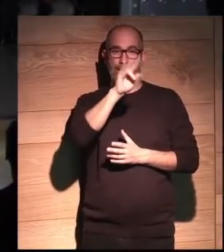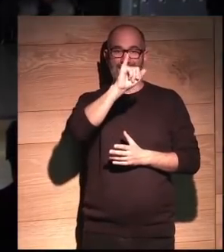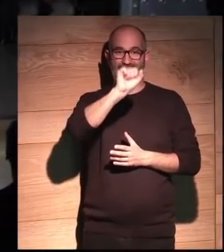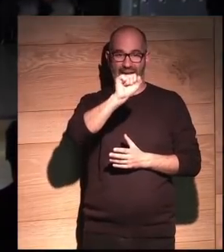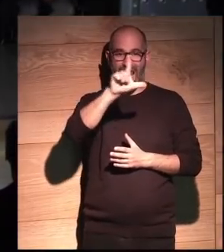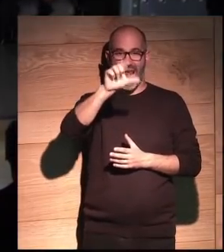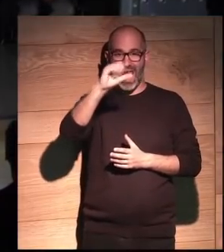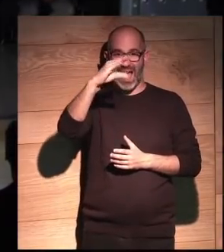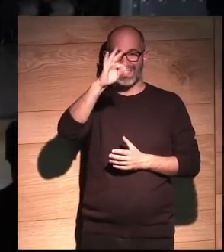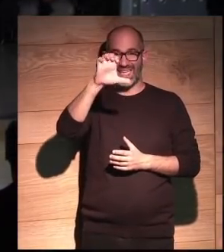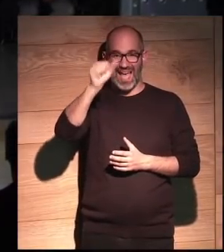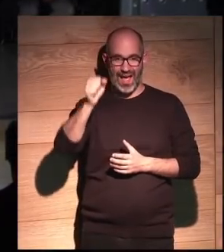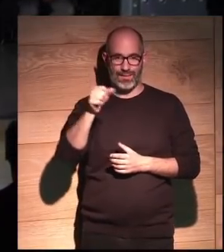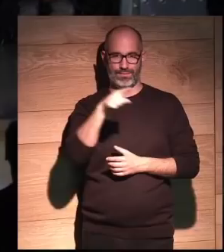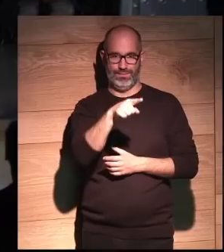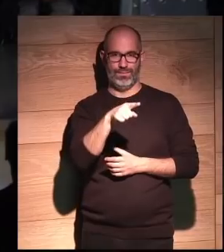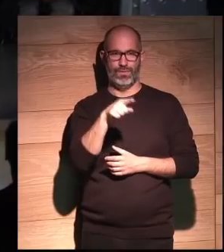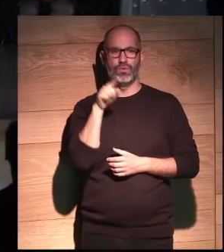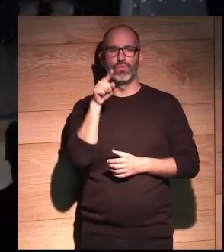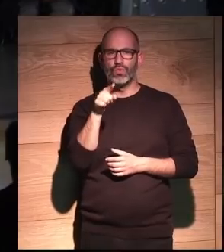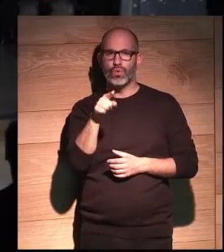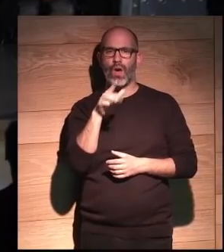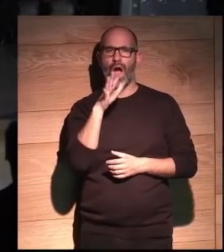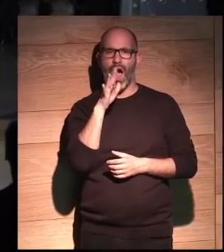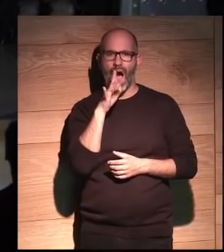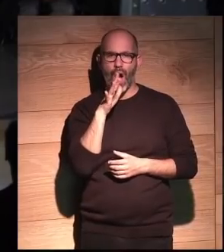láctea. Esto lo sé. Tienes